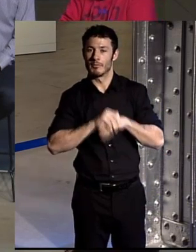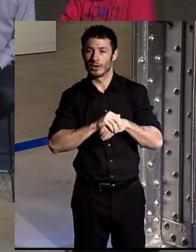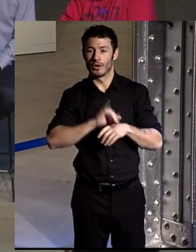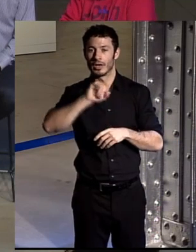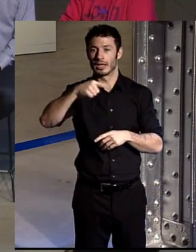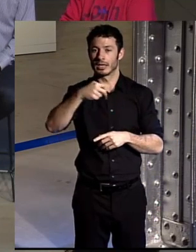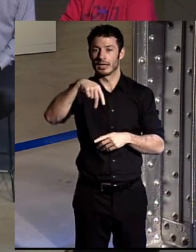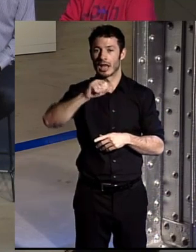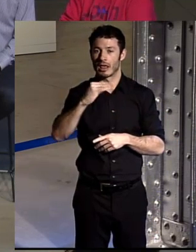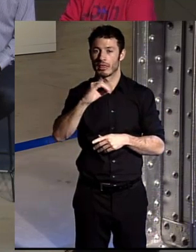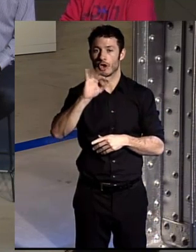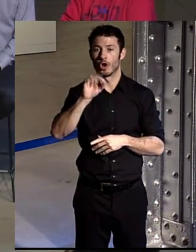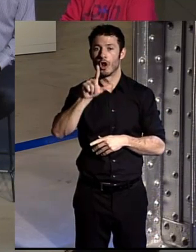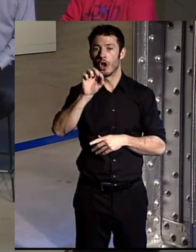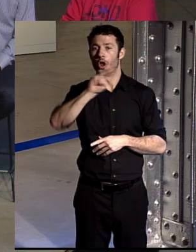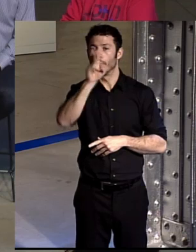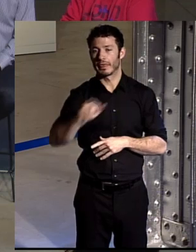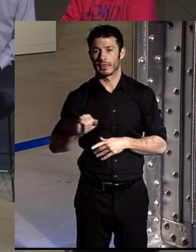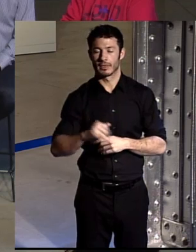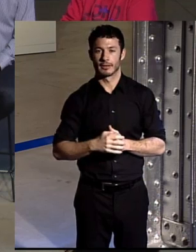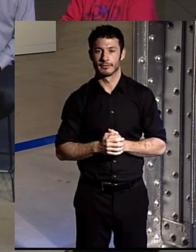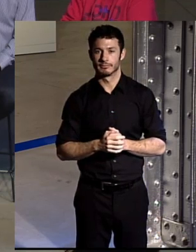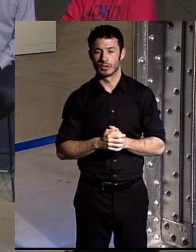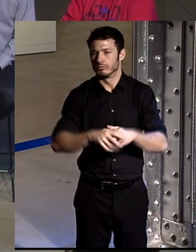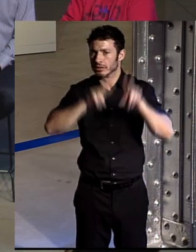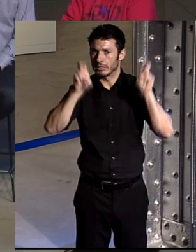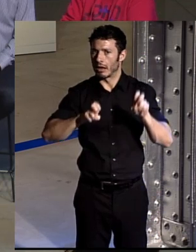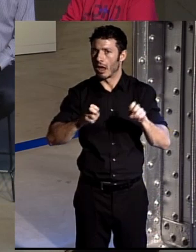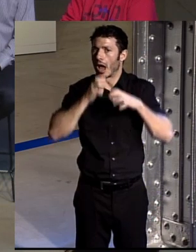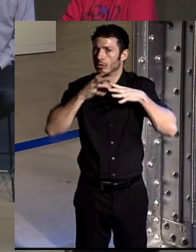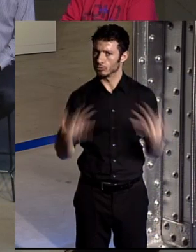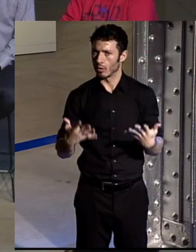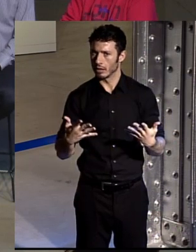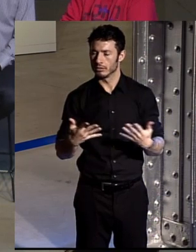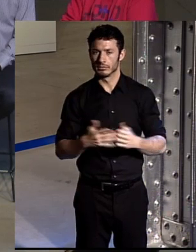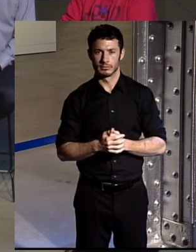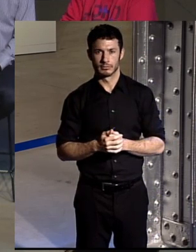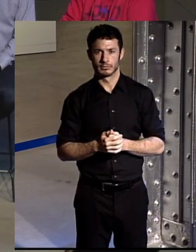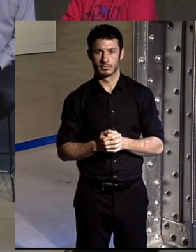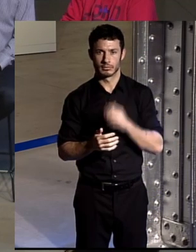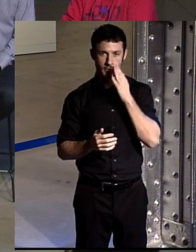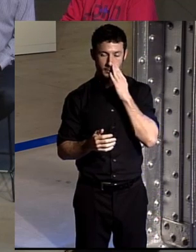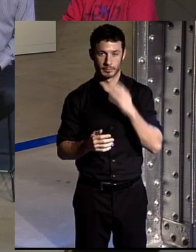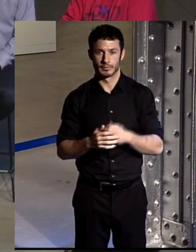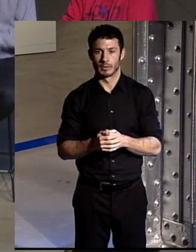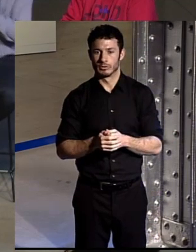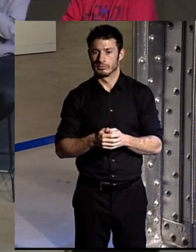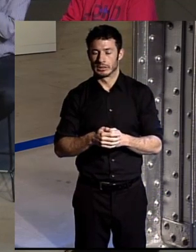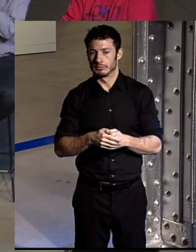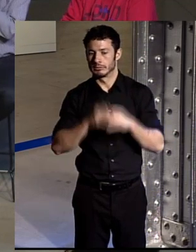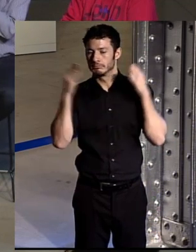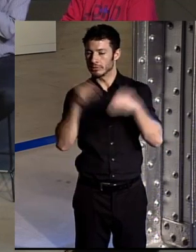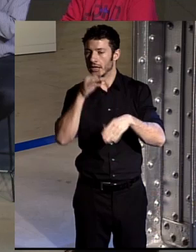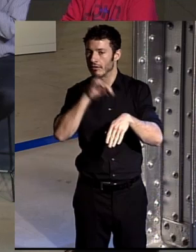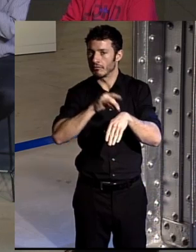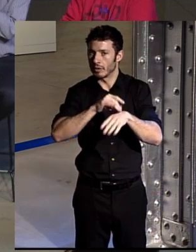Goñi. Básicamente sobre un tema de máxima actualidad. Estamos siempre pendientes de las últimas enfermedades, de las últimas